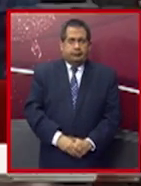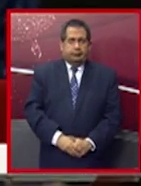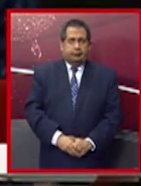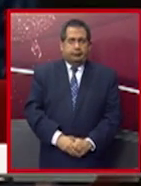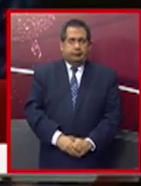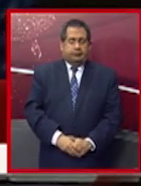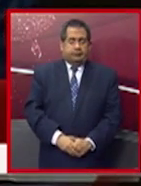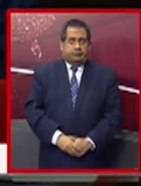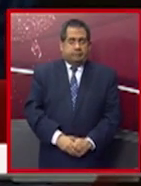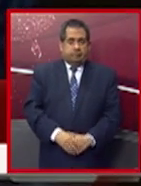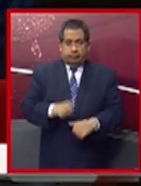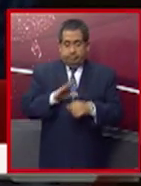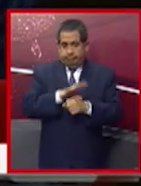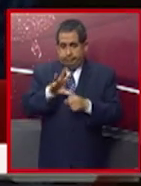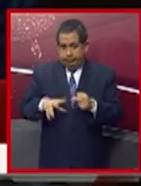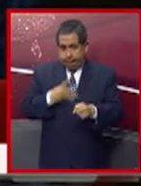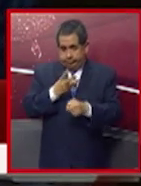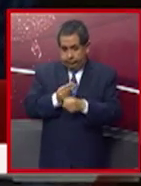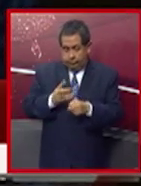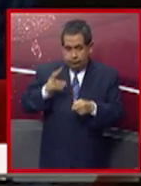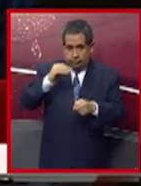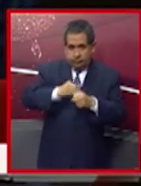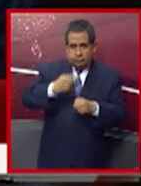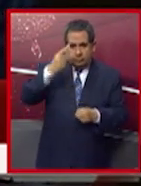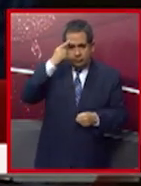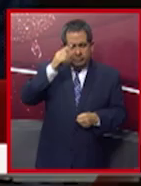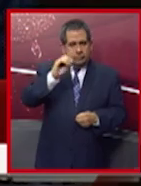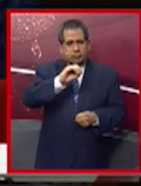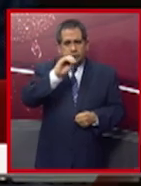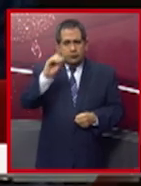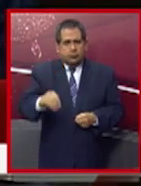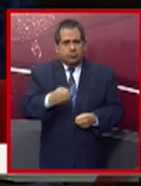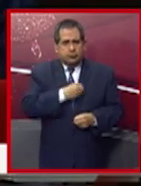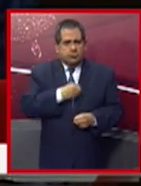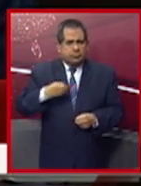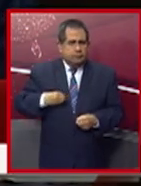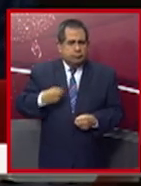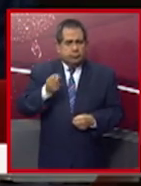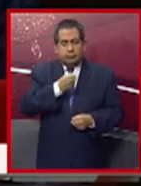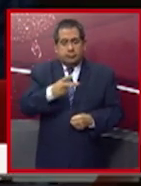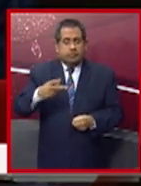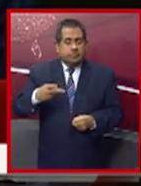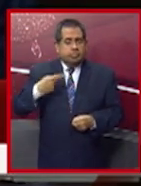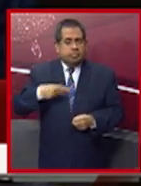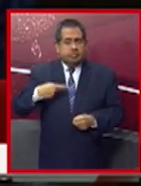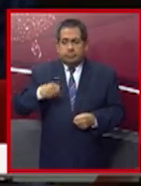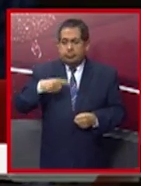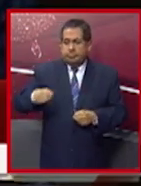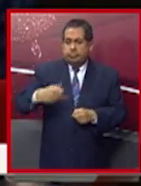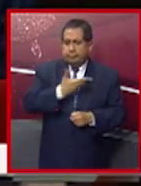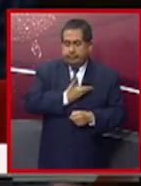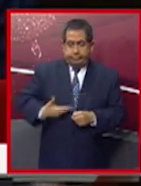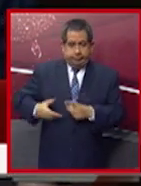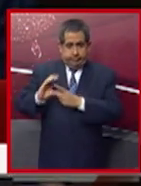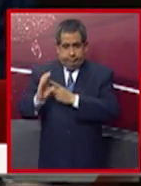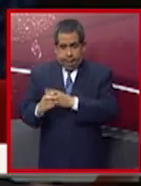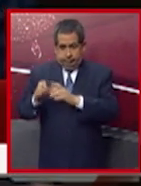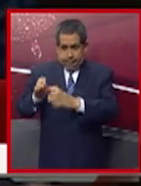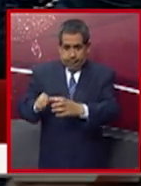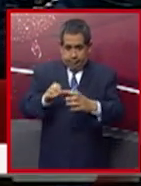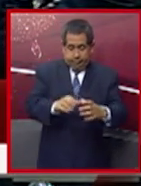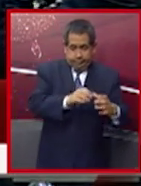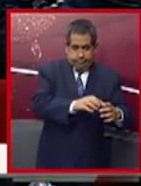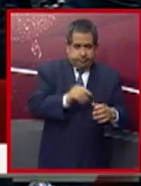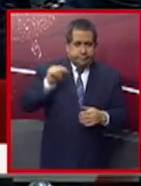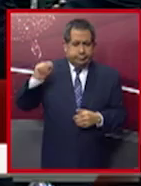Es complementar esta disposición para establecer la obligación a las presidencias de las comisiones, en primer